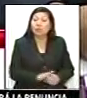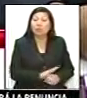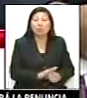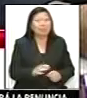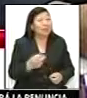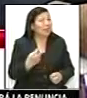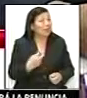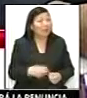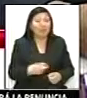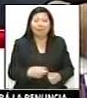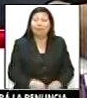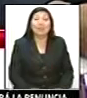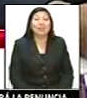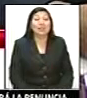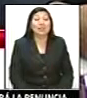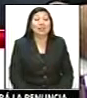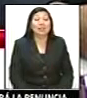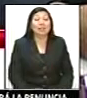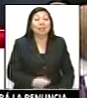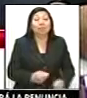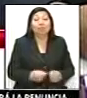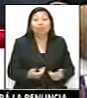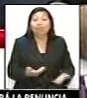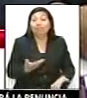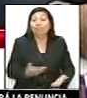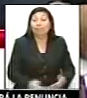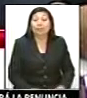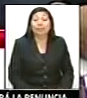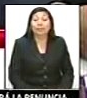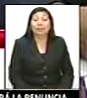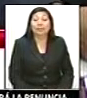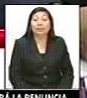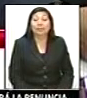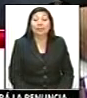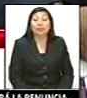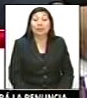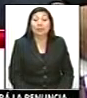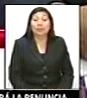grave, y felizmente las circunstancias han hecho,